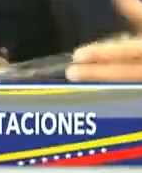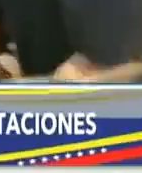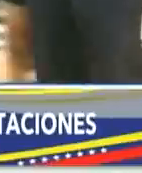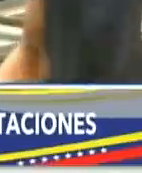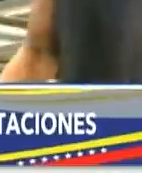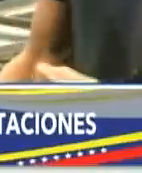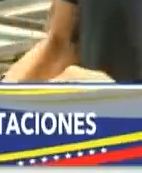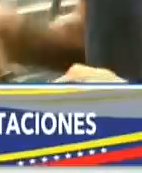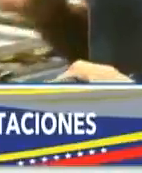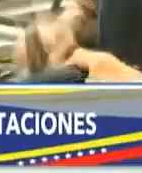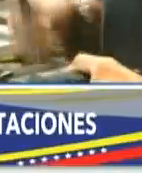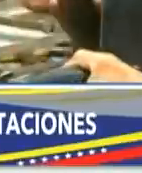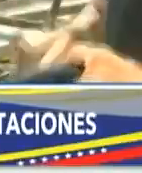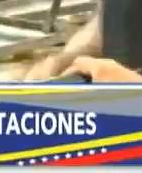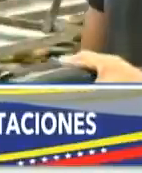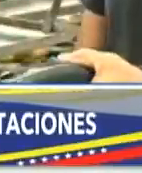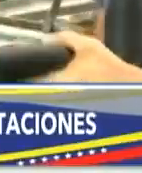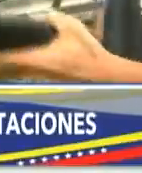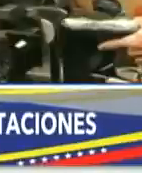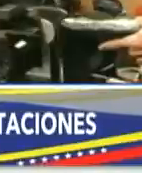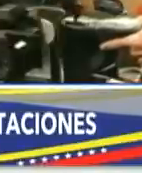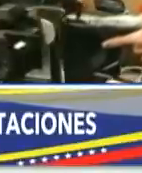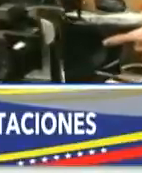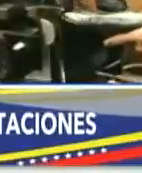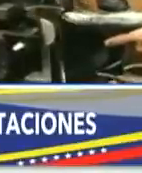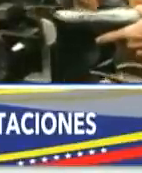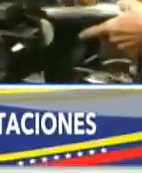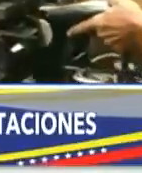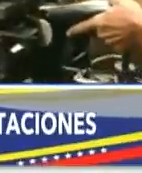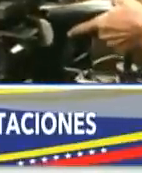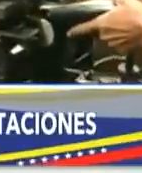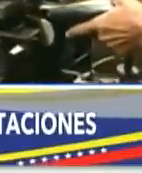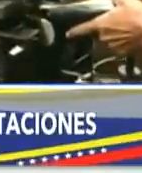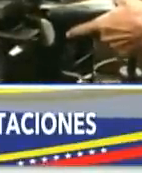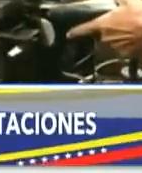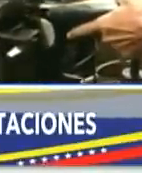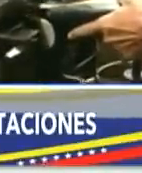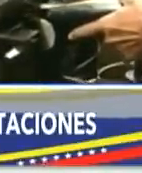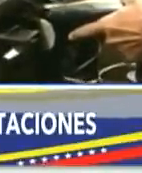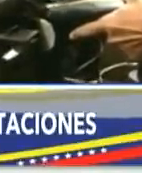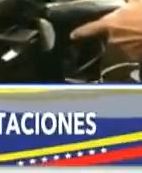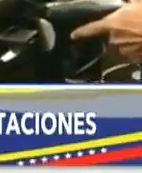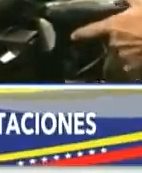de la población, poniendo al pueblo de Venezuela, a la familia,